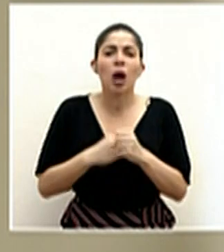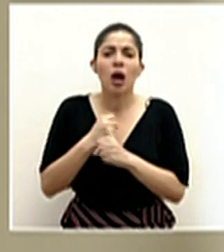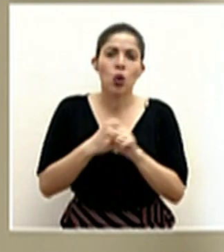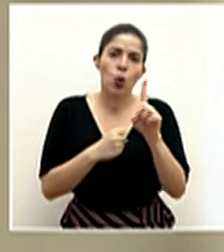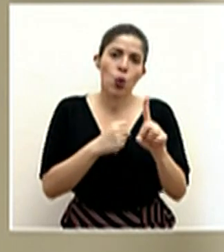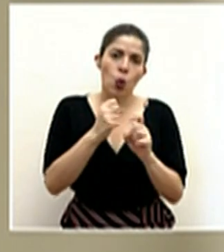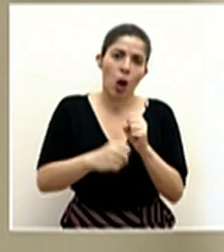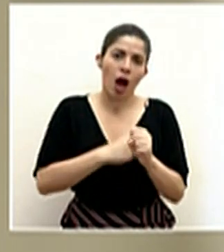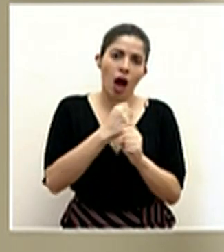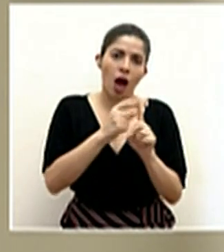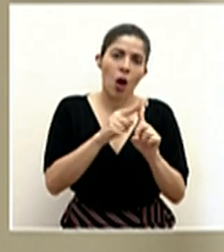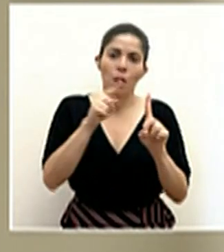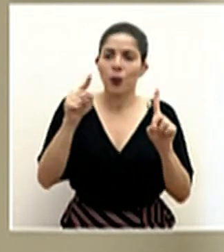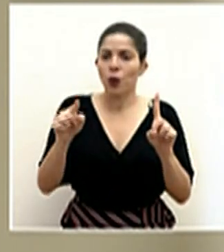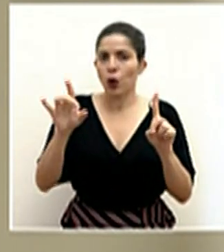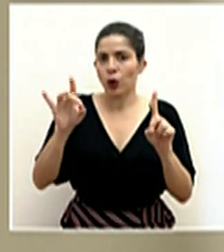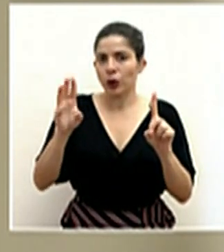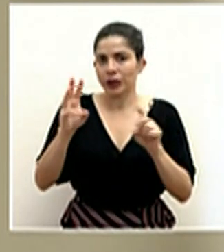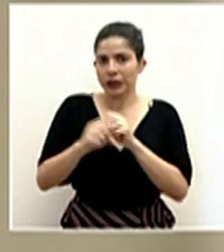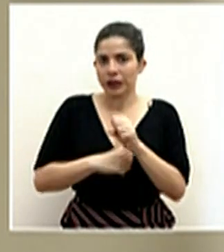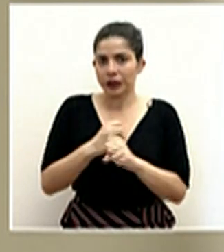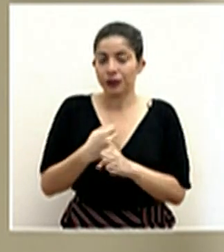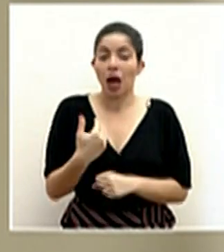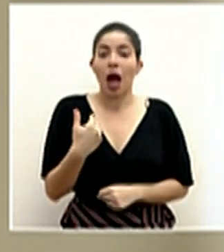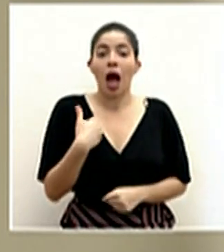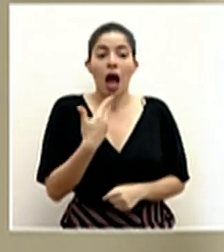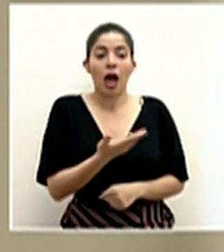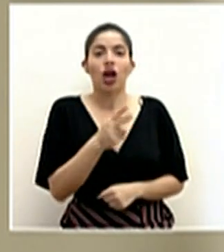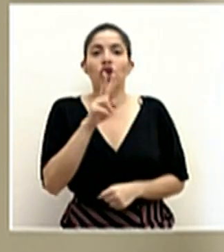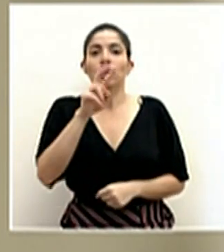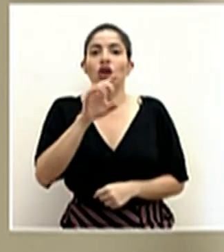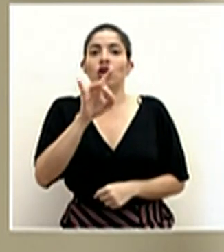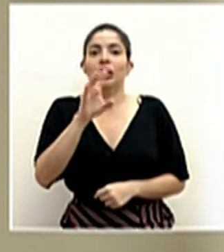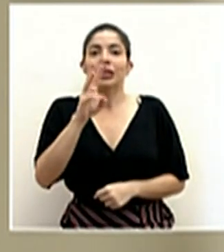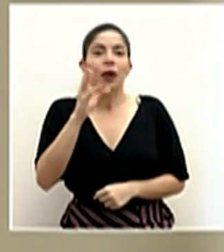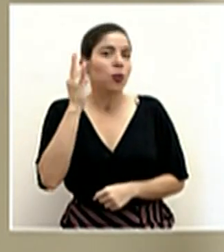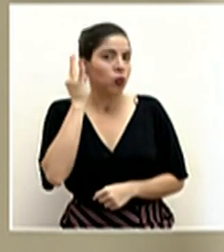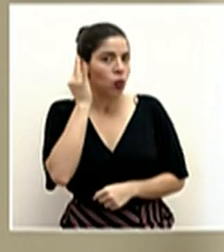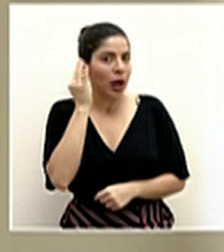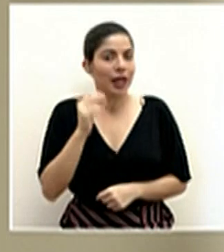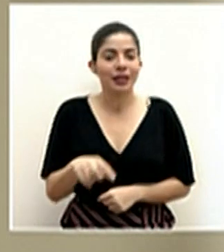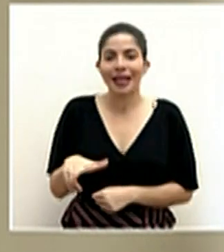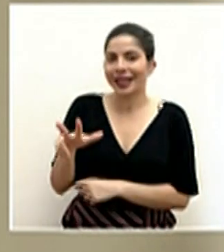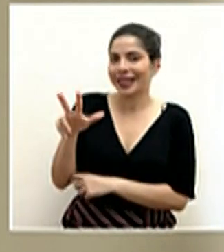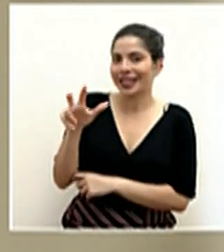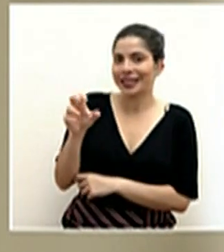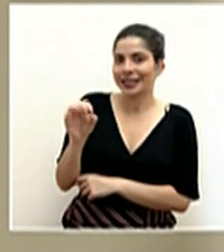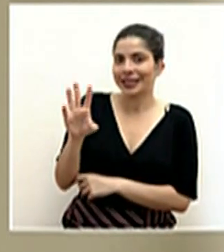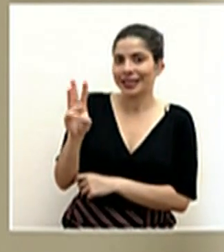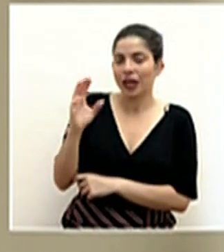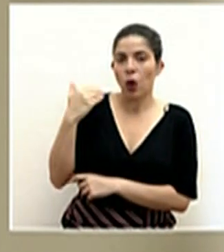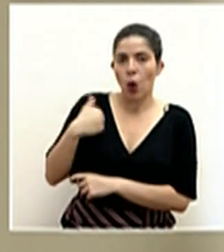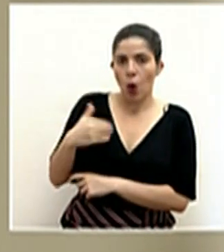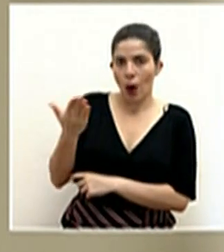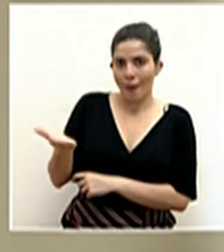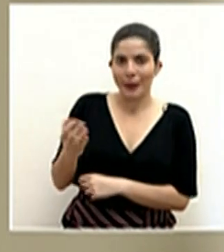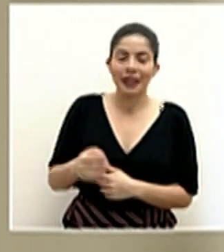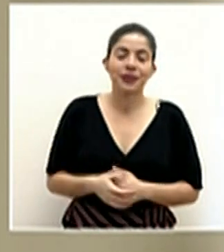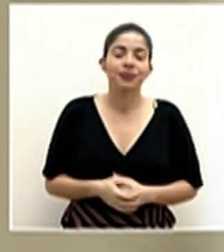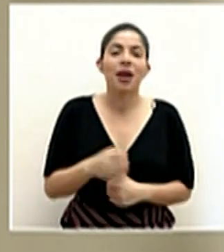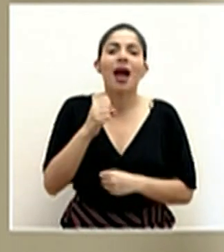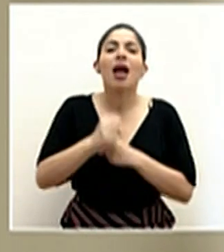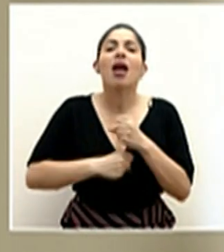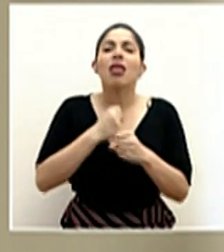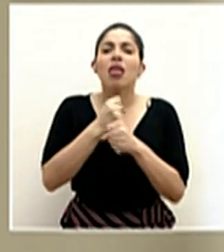los 86 años. Tenemos 286 mujeres y 306 hombres. Por